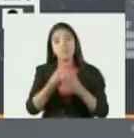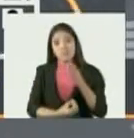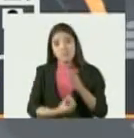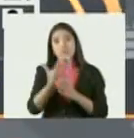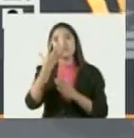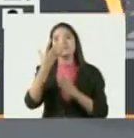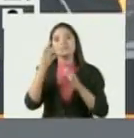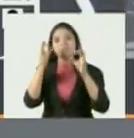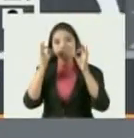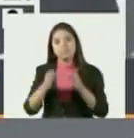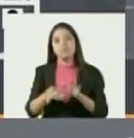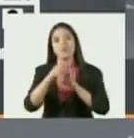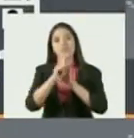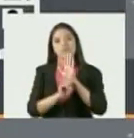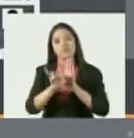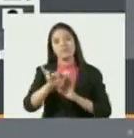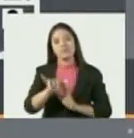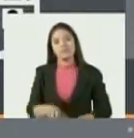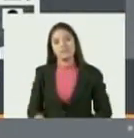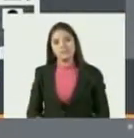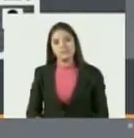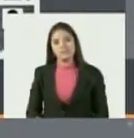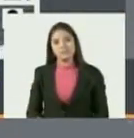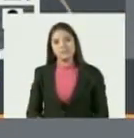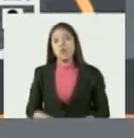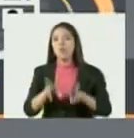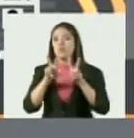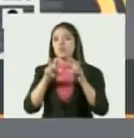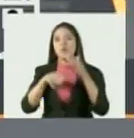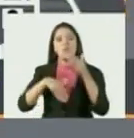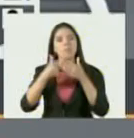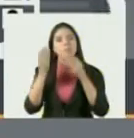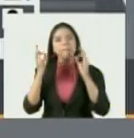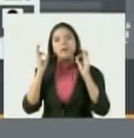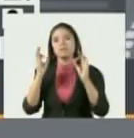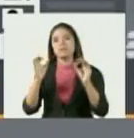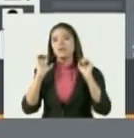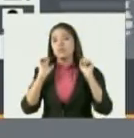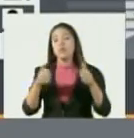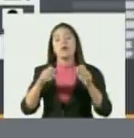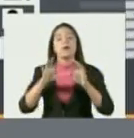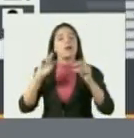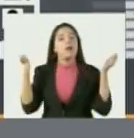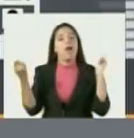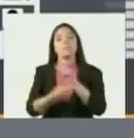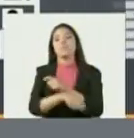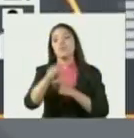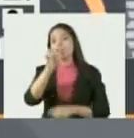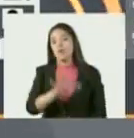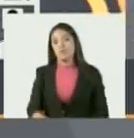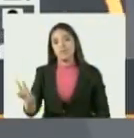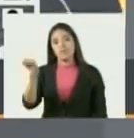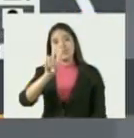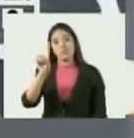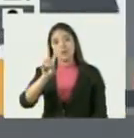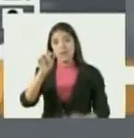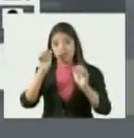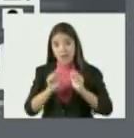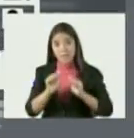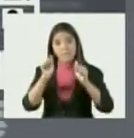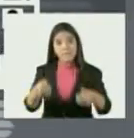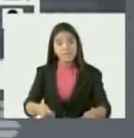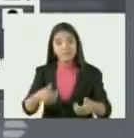de la Asamblea Nacional Constituyente. Será un nuevo amanecer, será el inicio de un gran cambio de este país, será el inicio